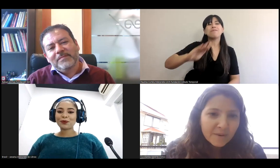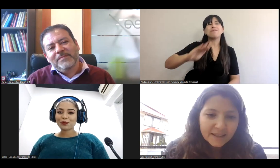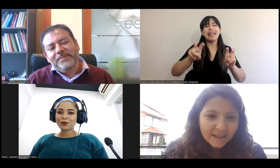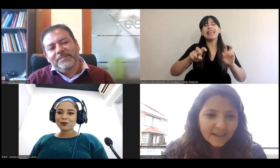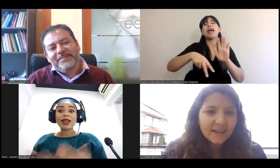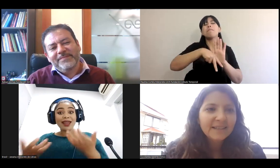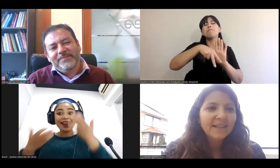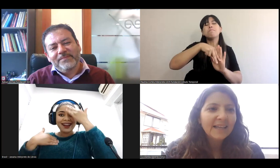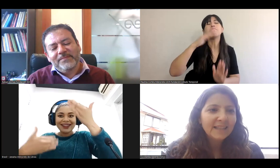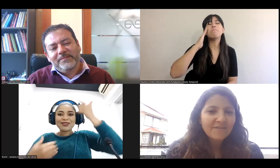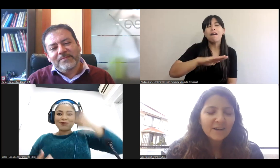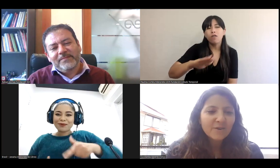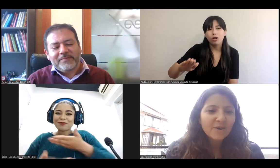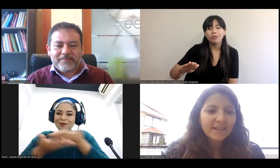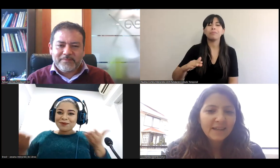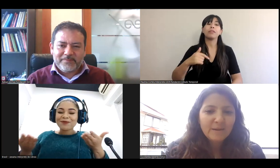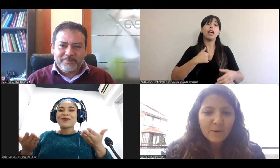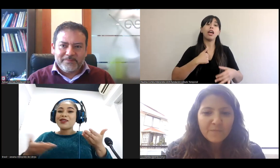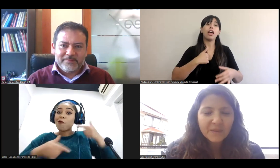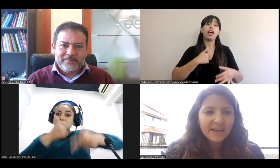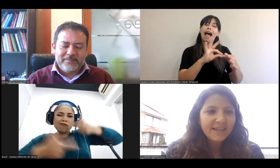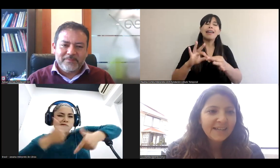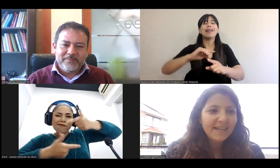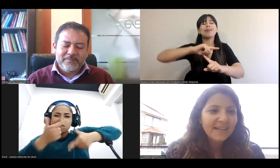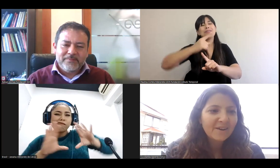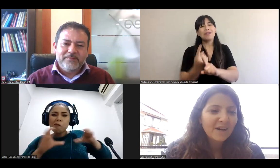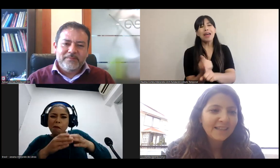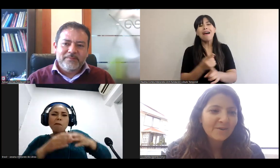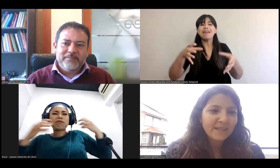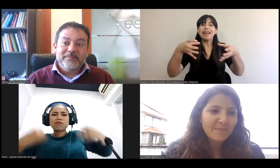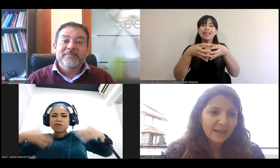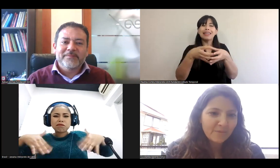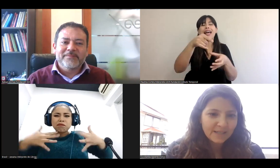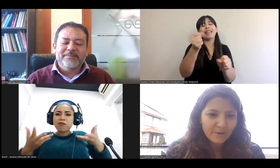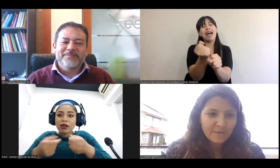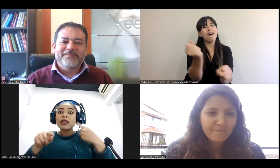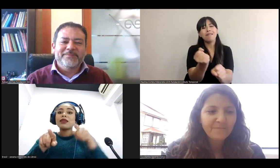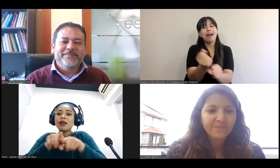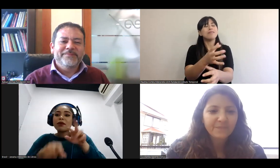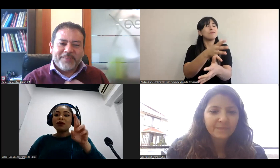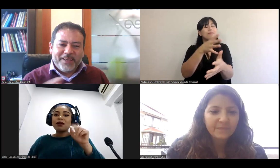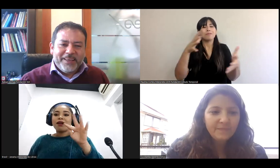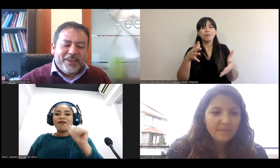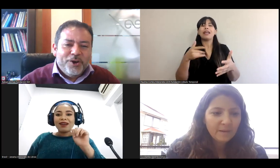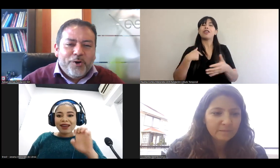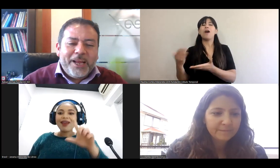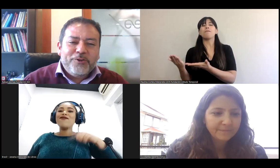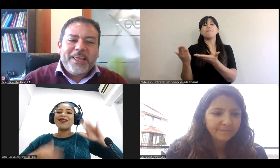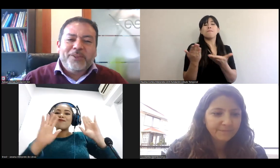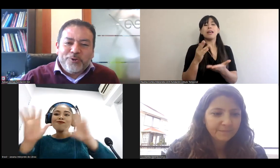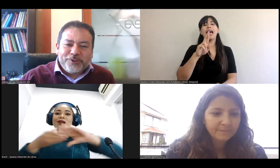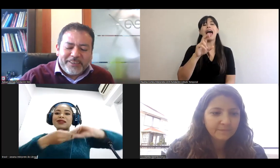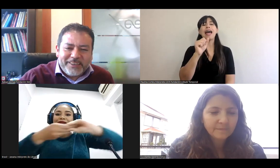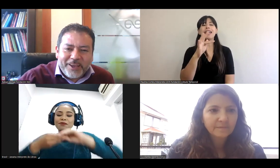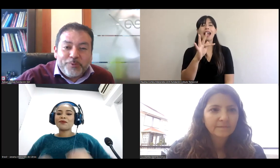agradecer nuevamente el gran trabajo de este equipo y Rafael, te dejo a ti para que puedas saludar. Hola a